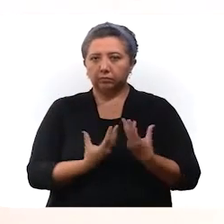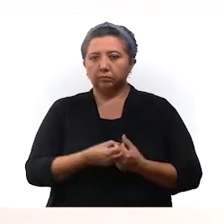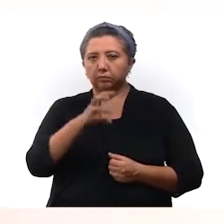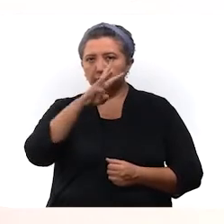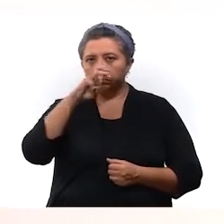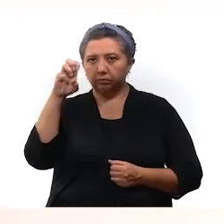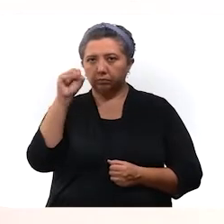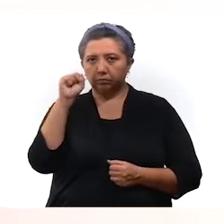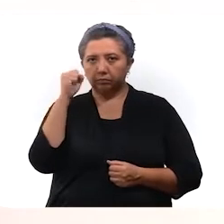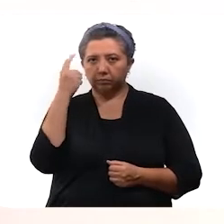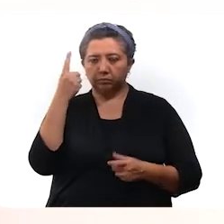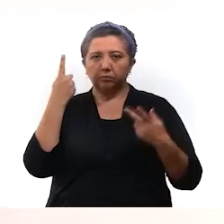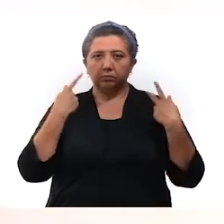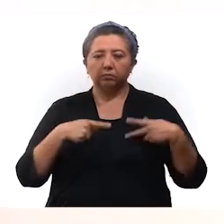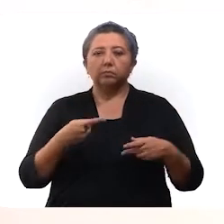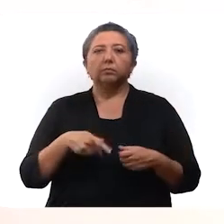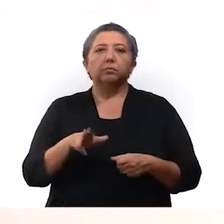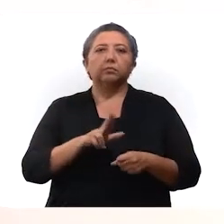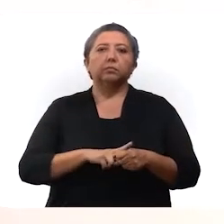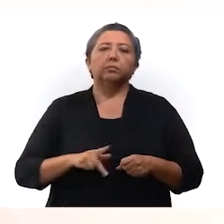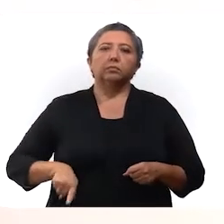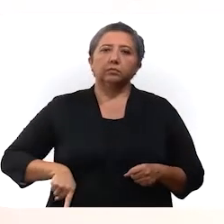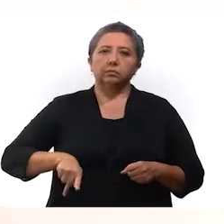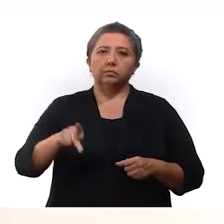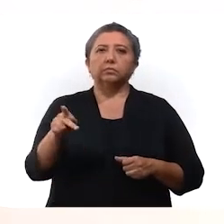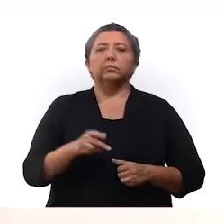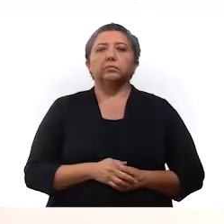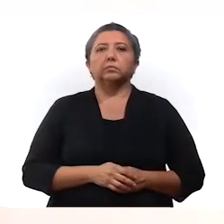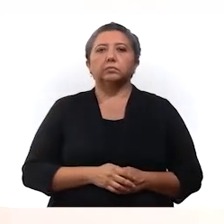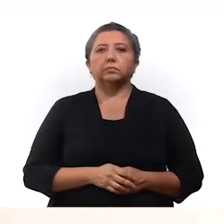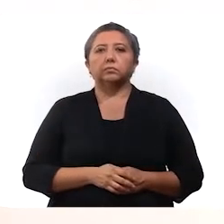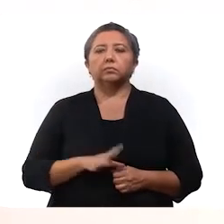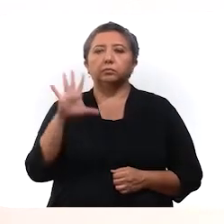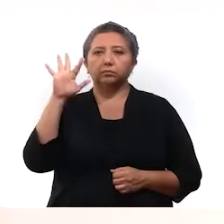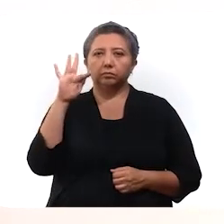tenemos 361 pacientes en hospitales públicos.